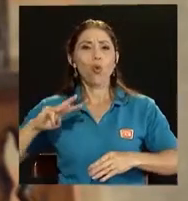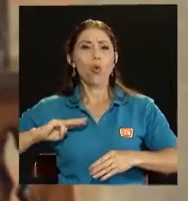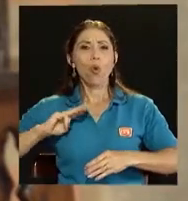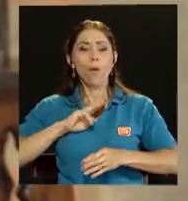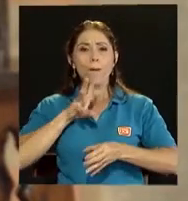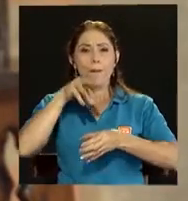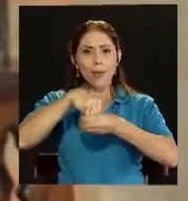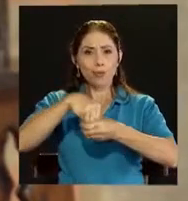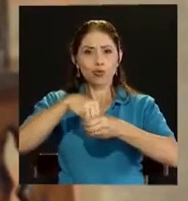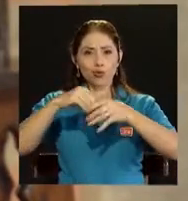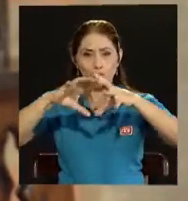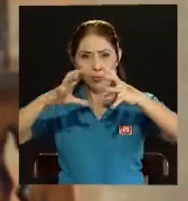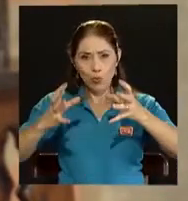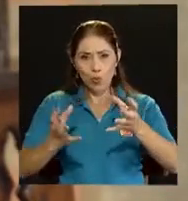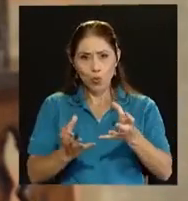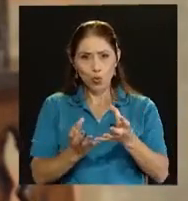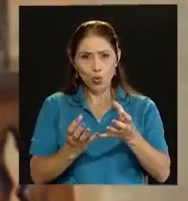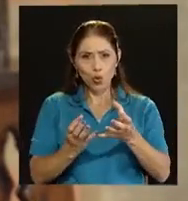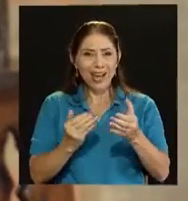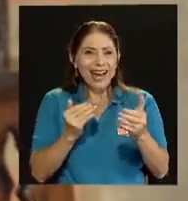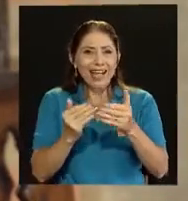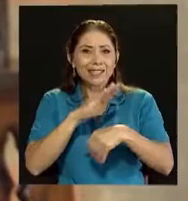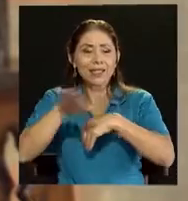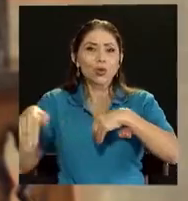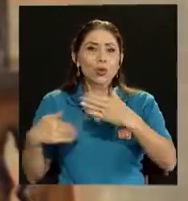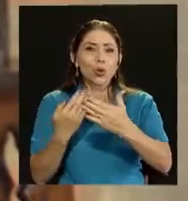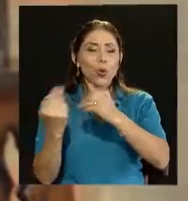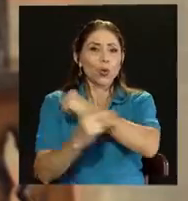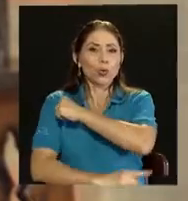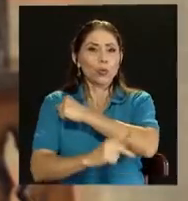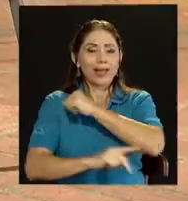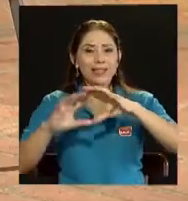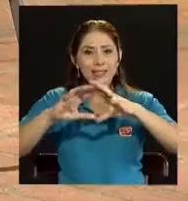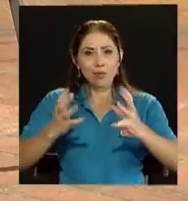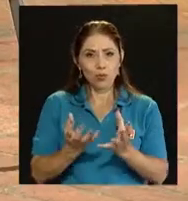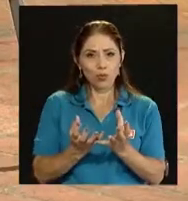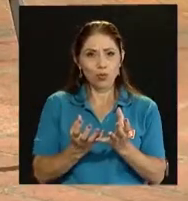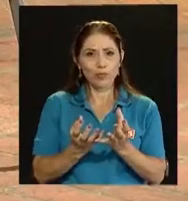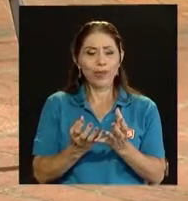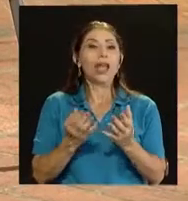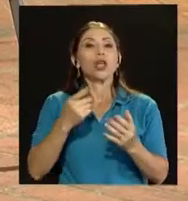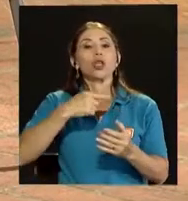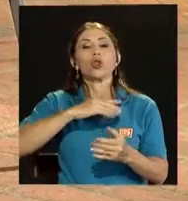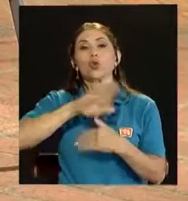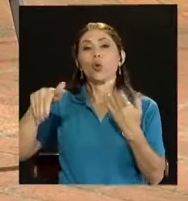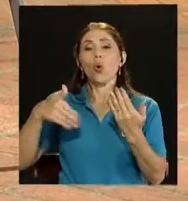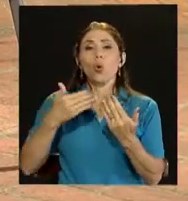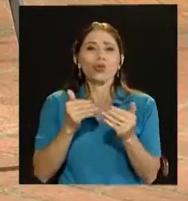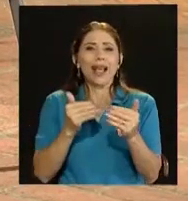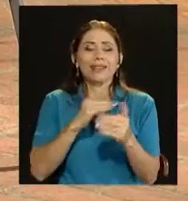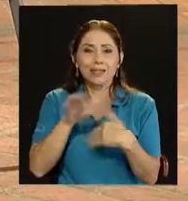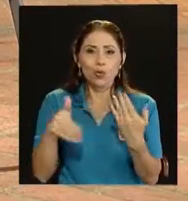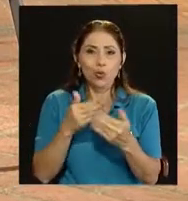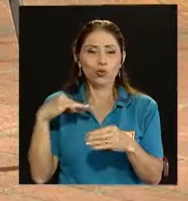todos los países del mundo, o casi, y creo que el casi no es necesario, somos miembros de Naciones Unidas, y